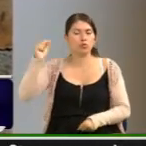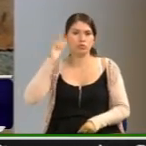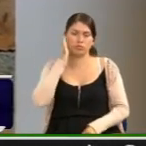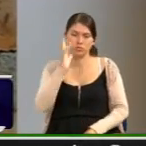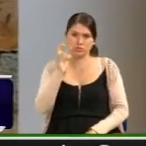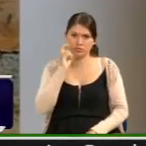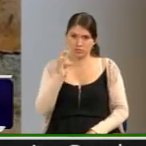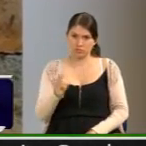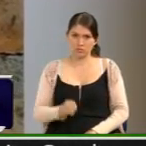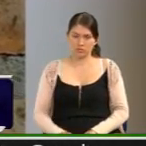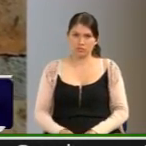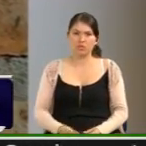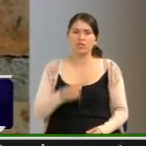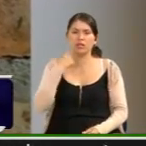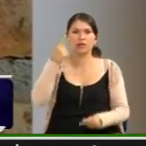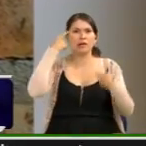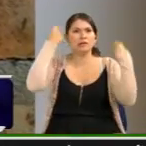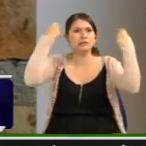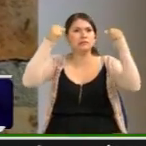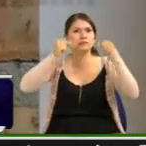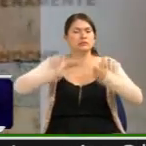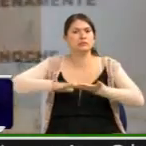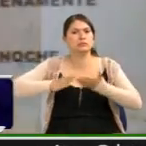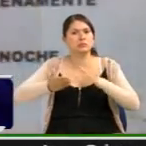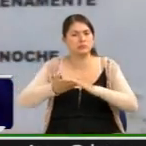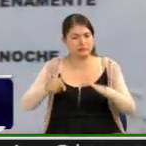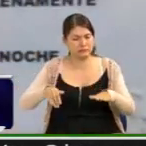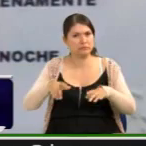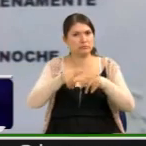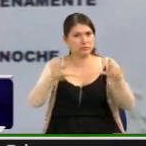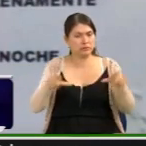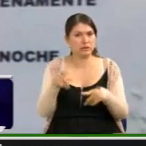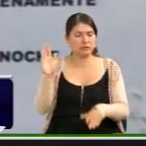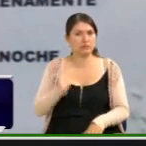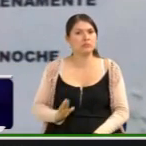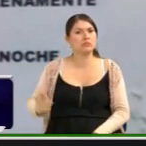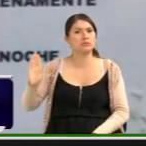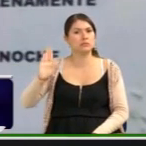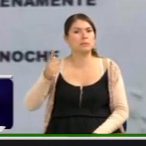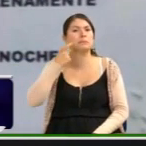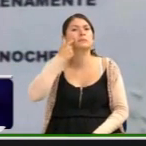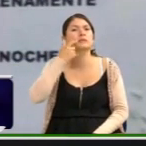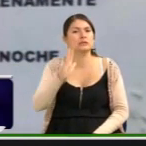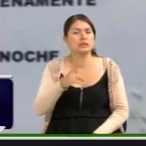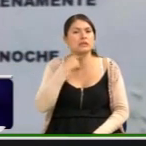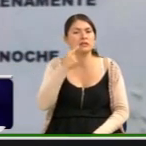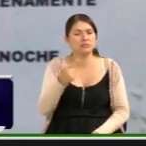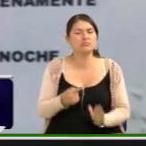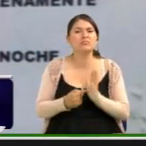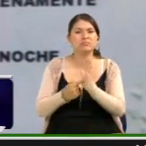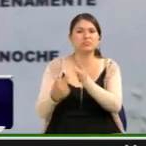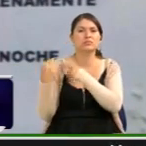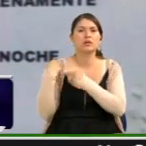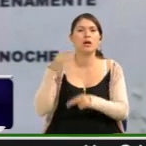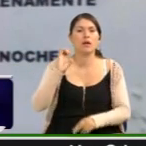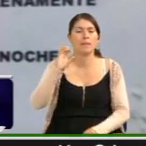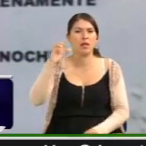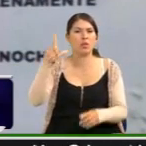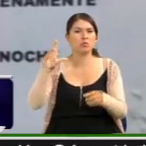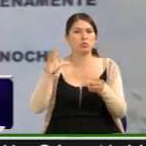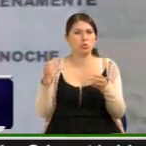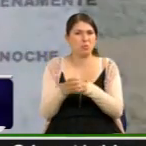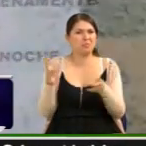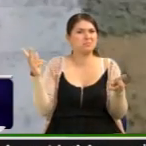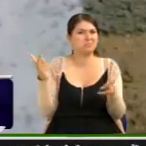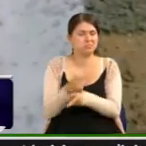norte de Santander. Mantienen alarmada a la comunidad de este sector del departamento. Al parecer serían emitidos por el EPL, el grupo